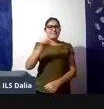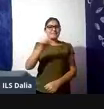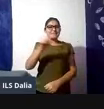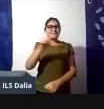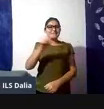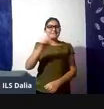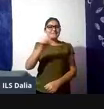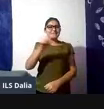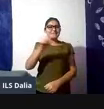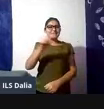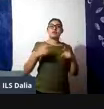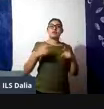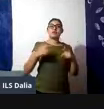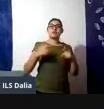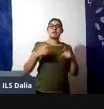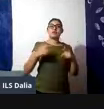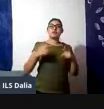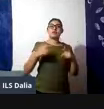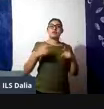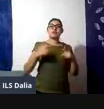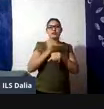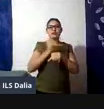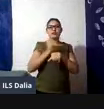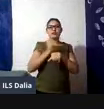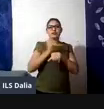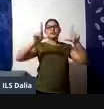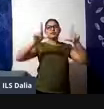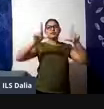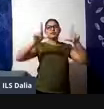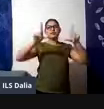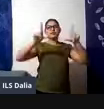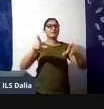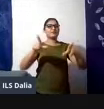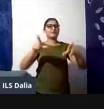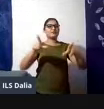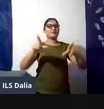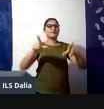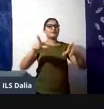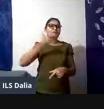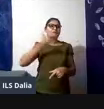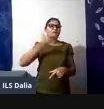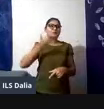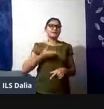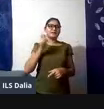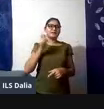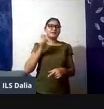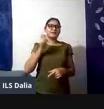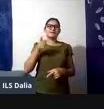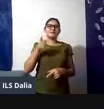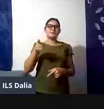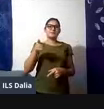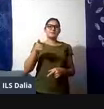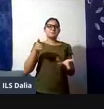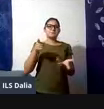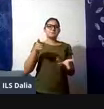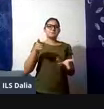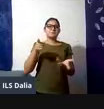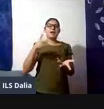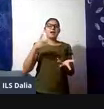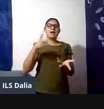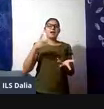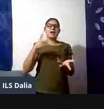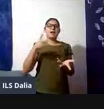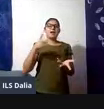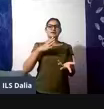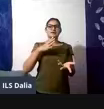pues para ellos es totalmente natural el vivir en un ecosistema de caritas y de memes y de que en 15 segundos